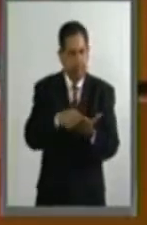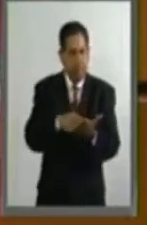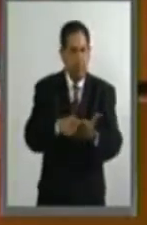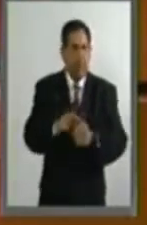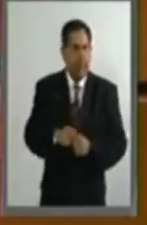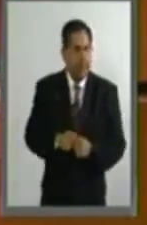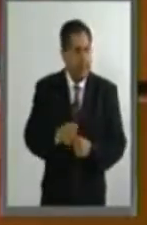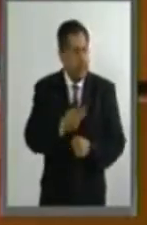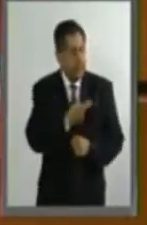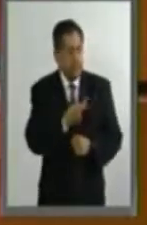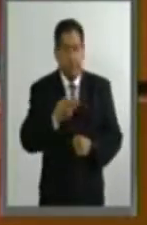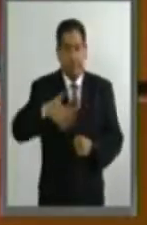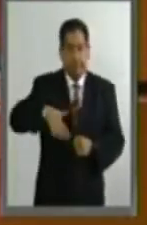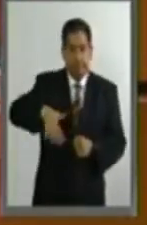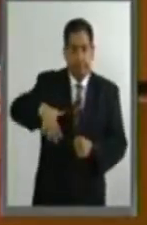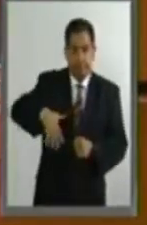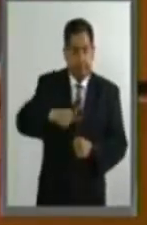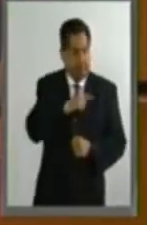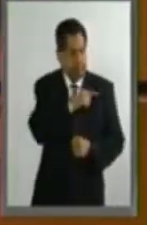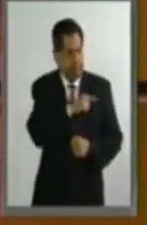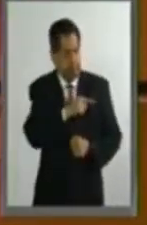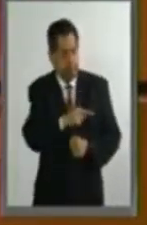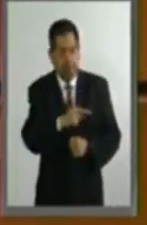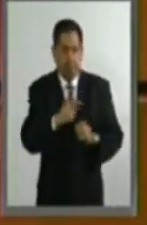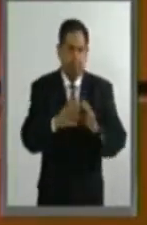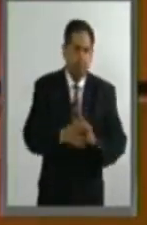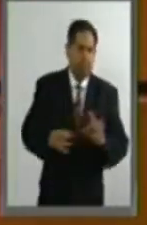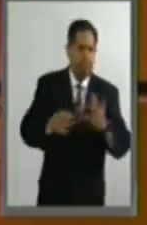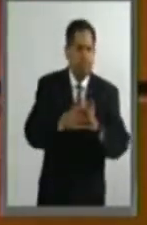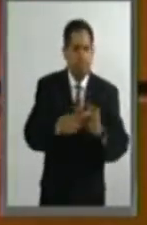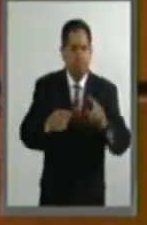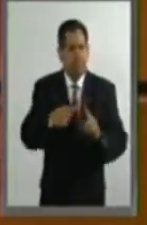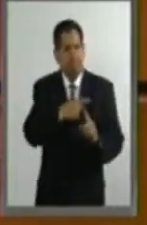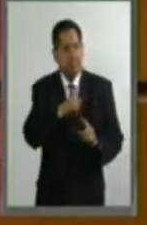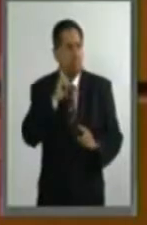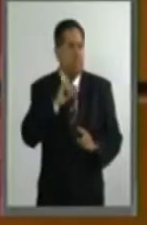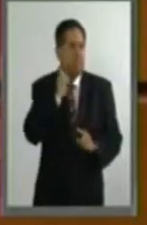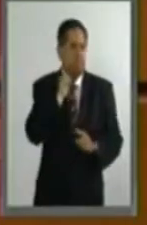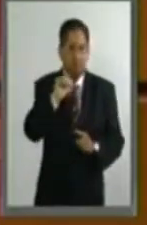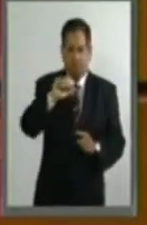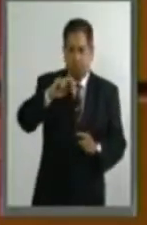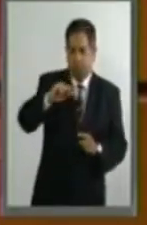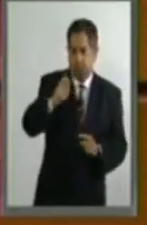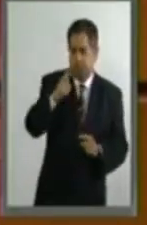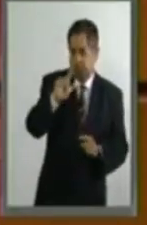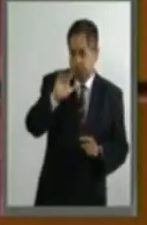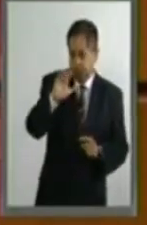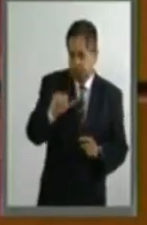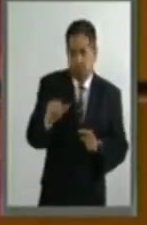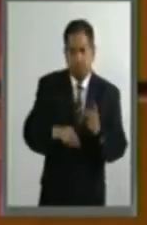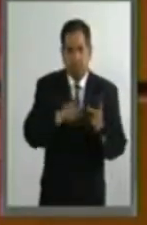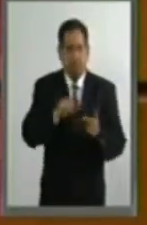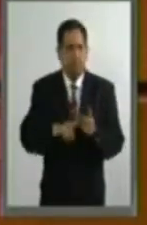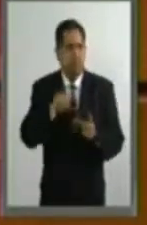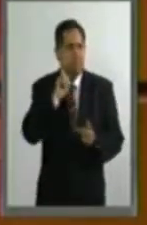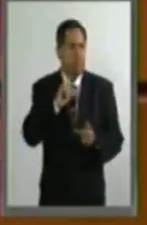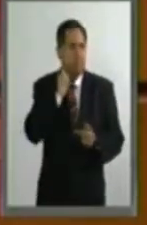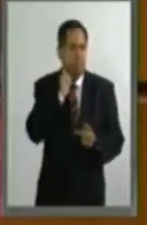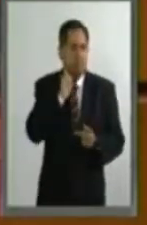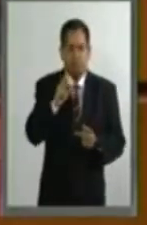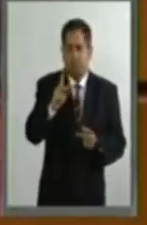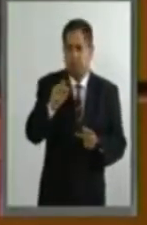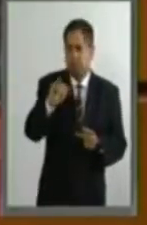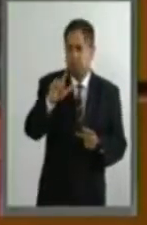Las dos intervenciones anteriores, tanto de la senadora Angélica de la Peña como de la senadora